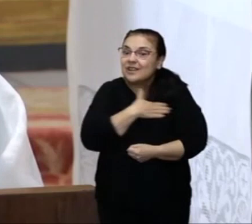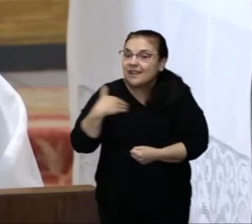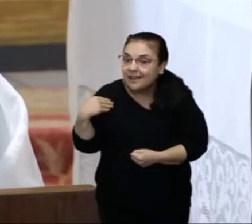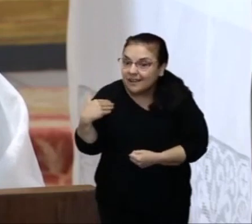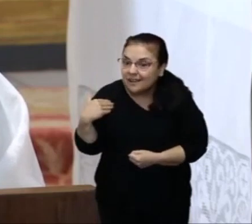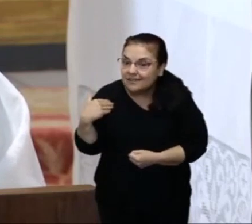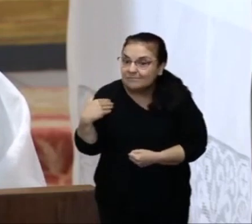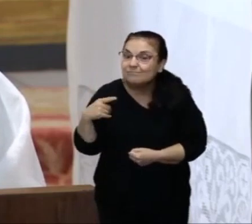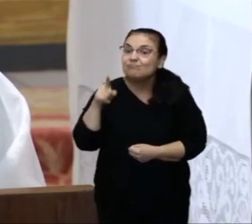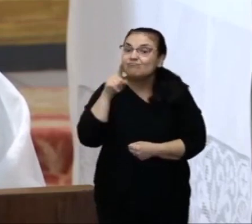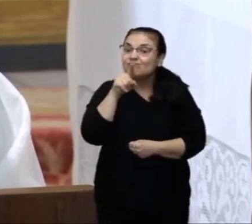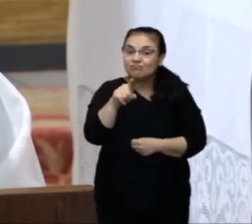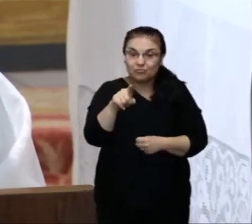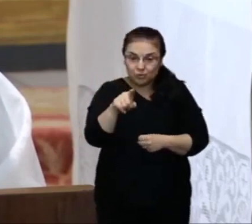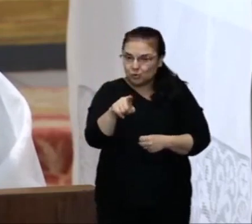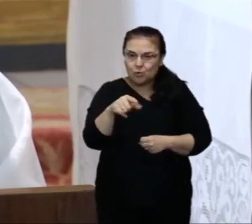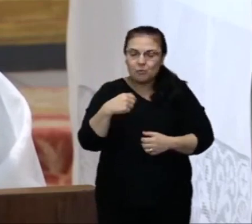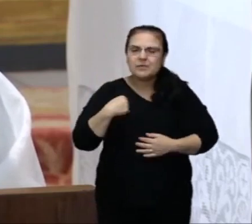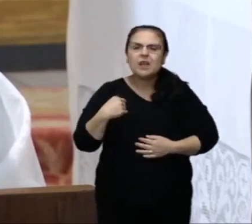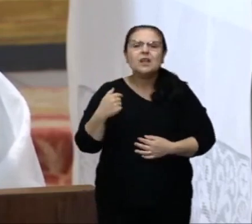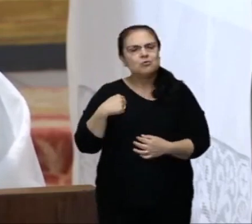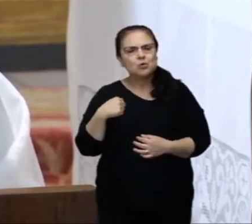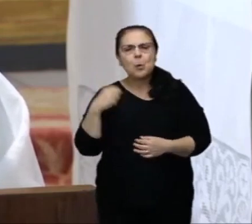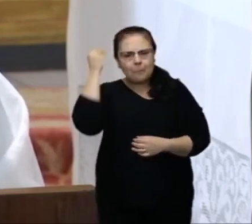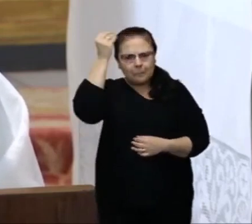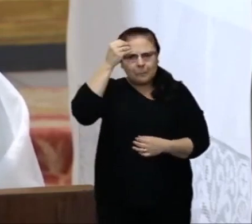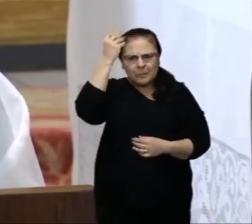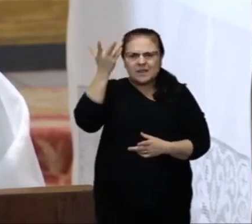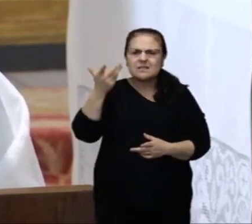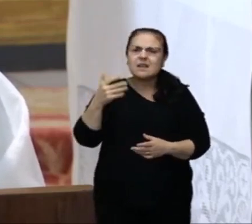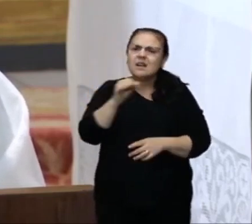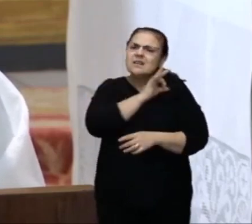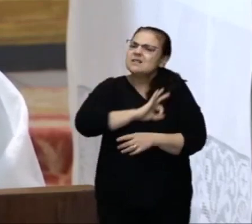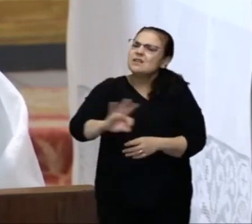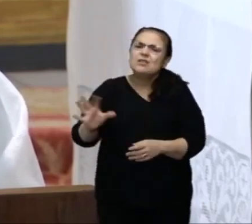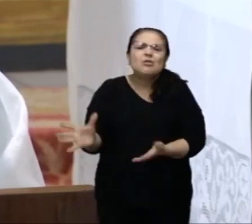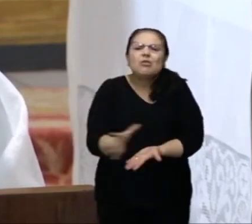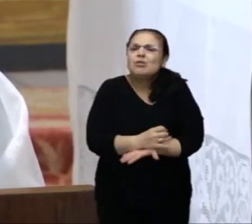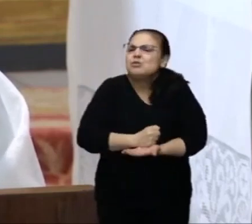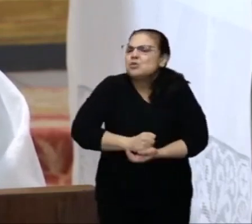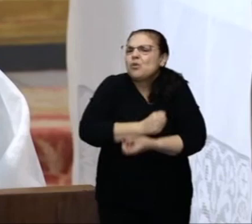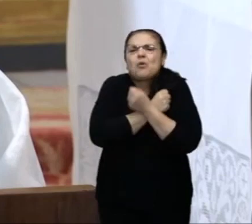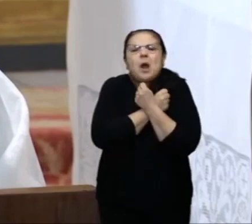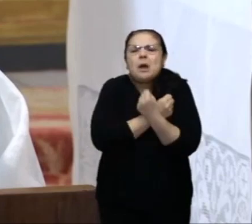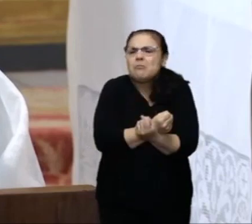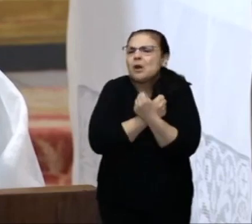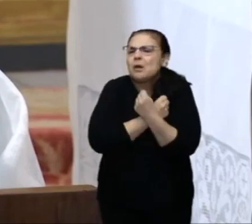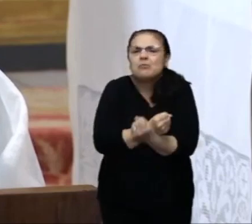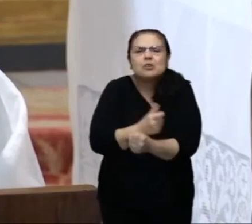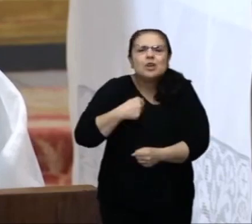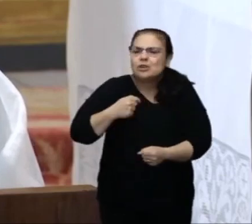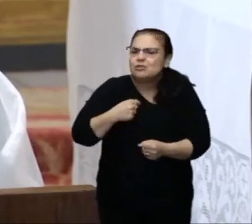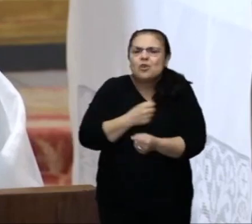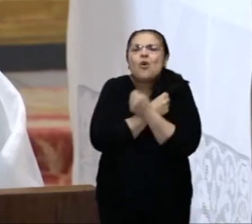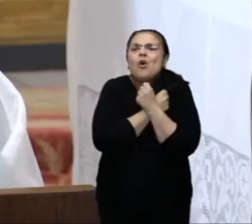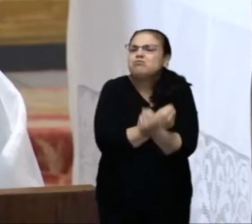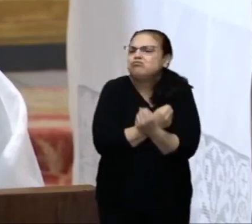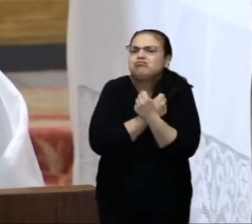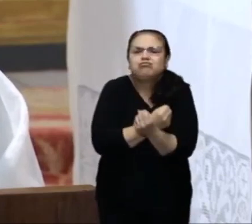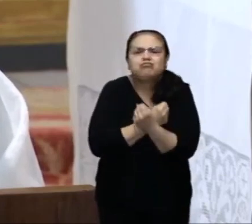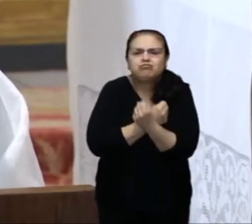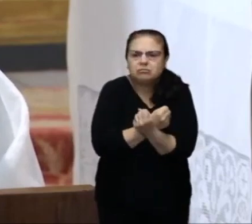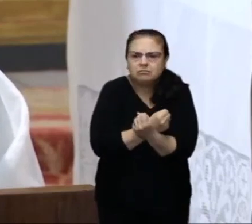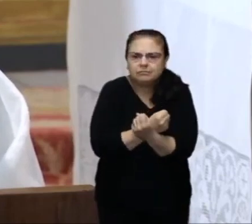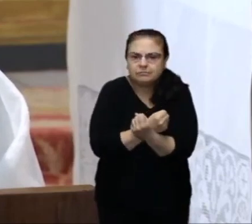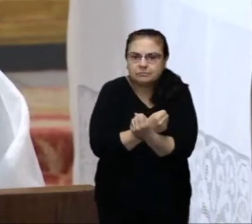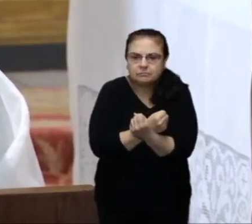y deja tu condición. O sea, deja de pensar que yo le digo al Señor, Señor, todo por amor, todo lo hago por amor, soy tan amorosa, soy una persona... No,